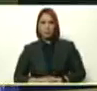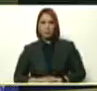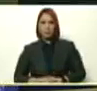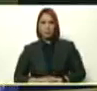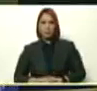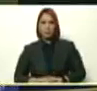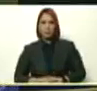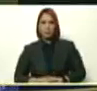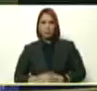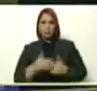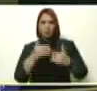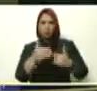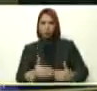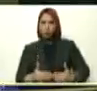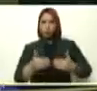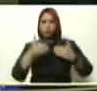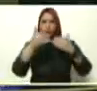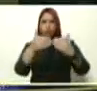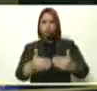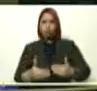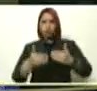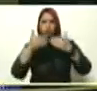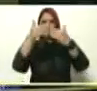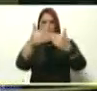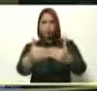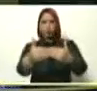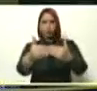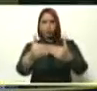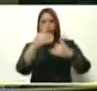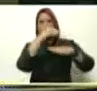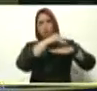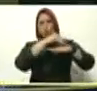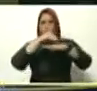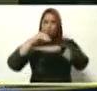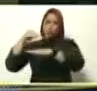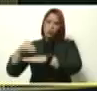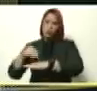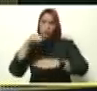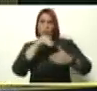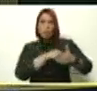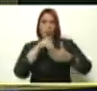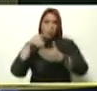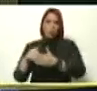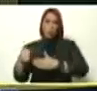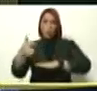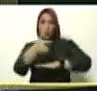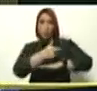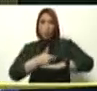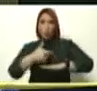y pasaran los meses, se convocó la elección para gobernaciones y alcaldías,